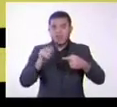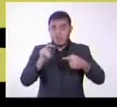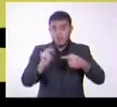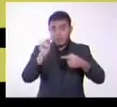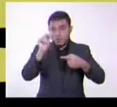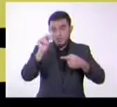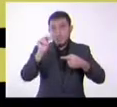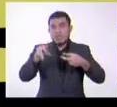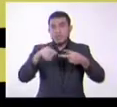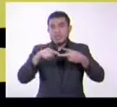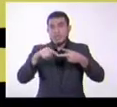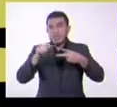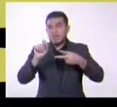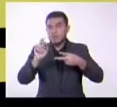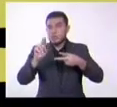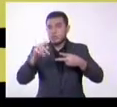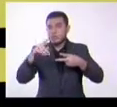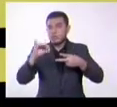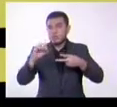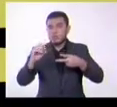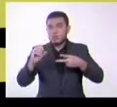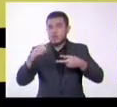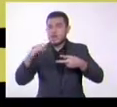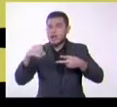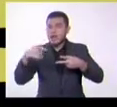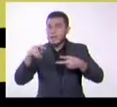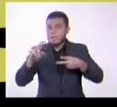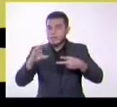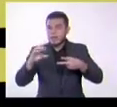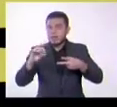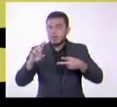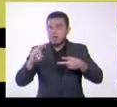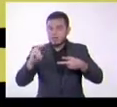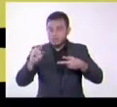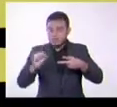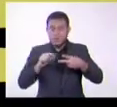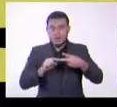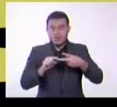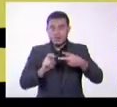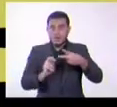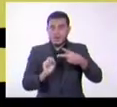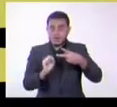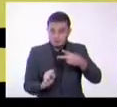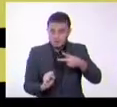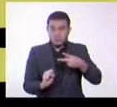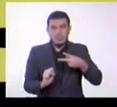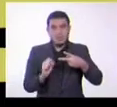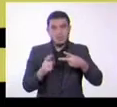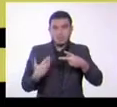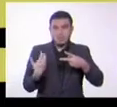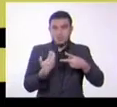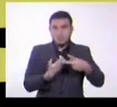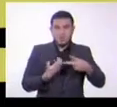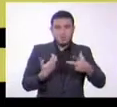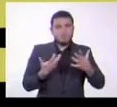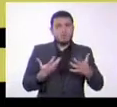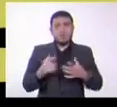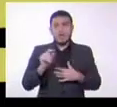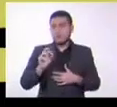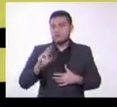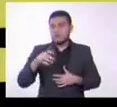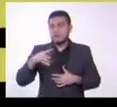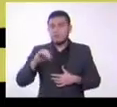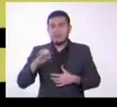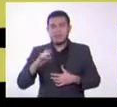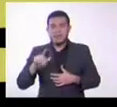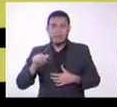el Trópico de Capricornio en el hemisferio sur, que delimita toda la zona tropical de las demás zonas